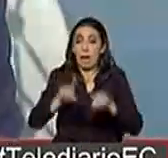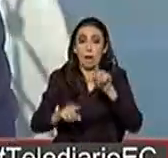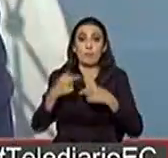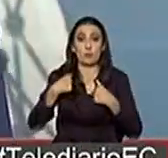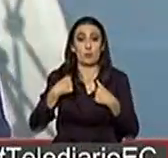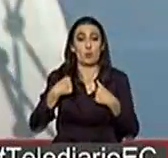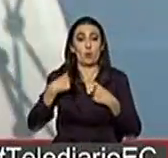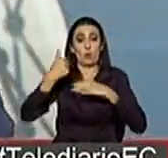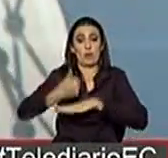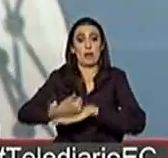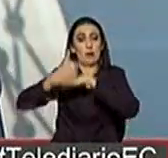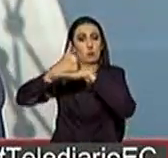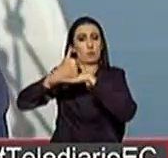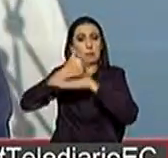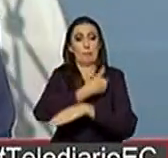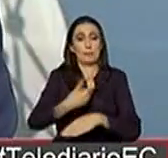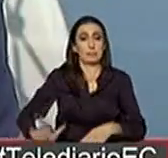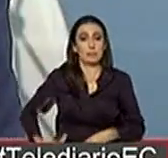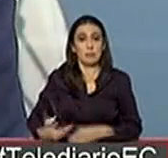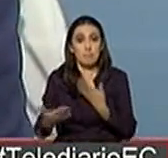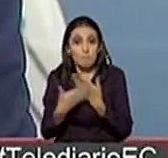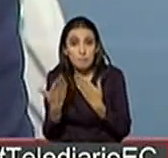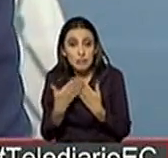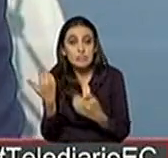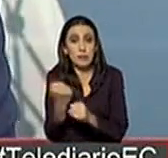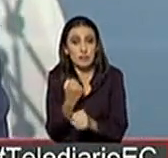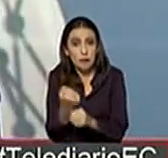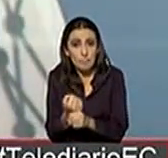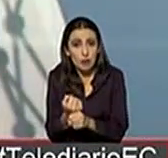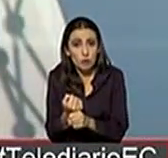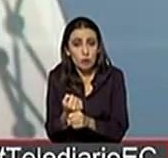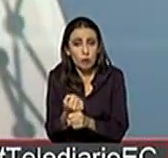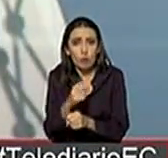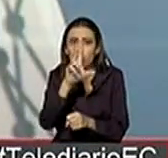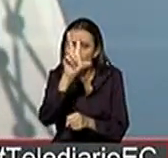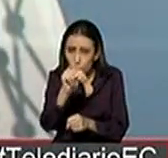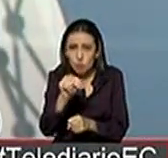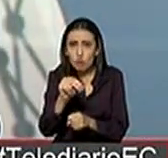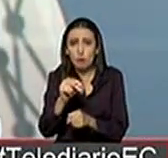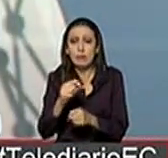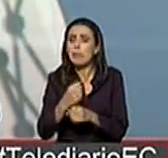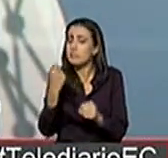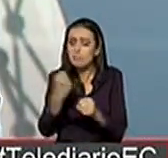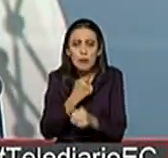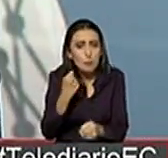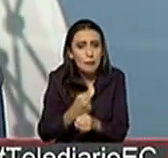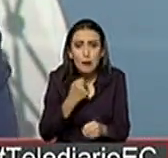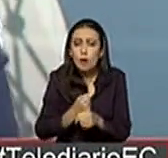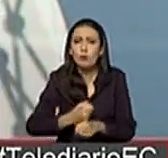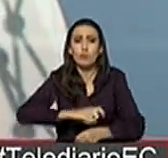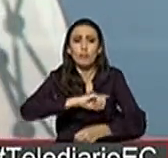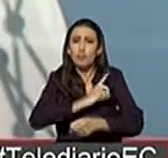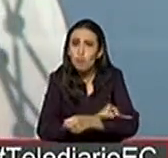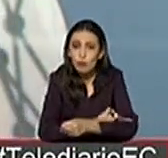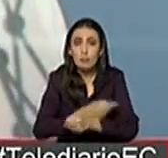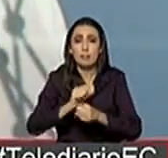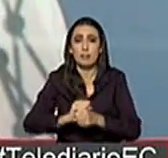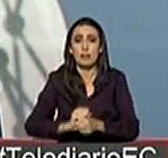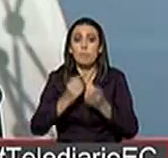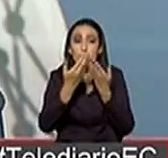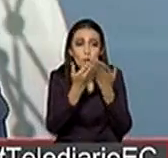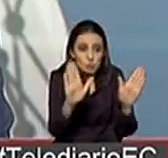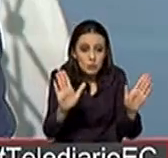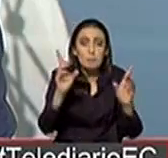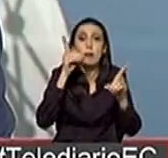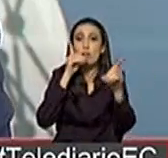de iu piensan que es cuestión de suscribir un papel o tomar una decisión al aire no es así entonces se ha abierto la